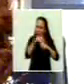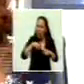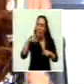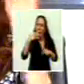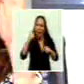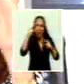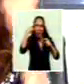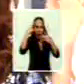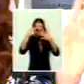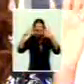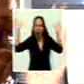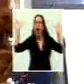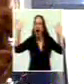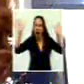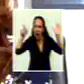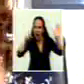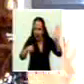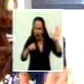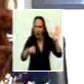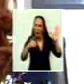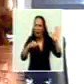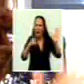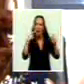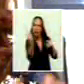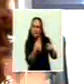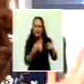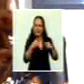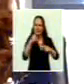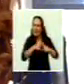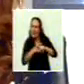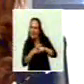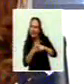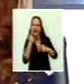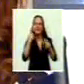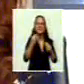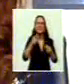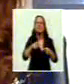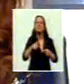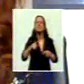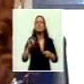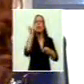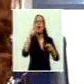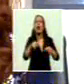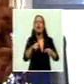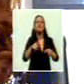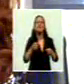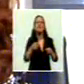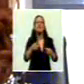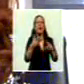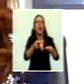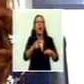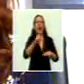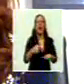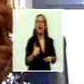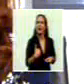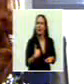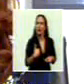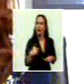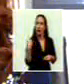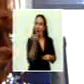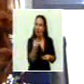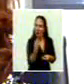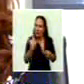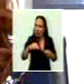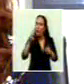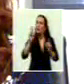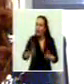neuronas, tengamos amplitud de criterio, discutamos, debatamos lo que es mejor para el país, pero por favor no perdamos de vista lo que está